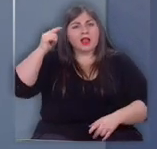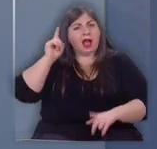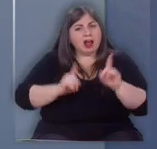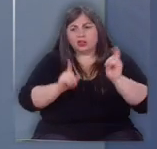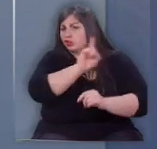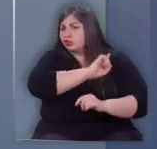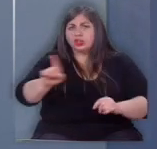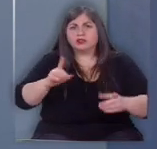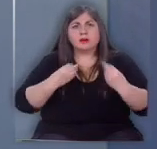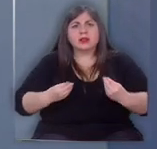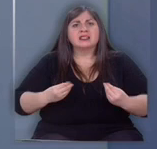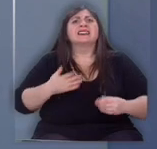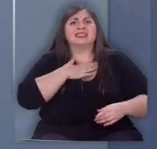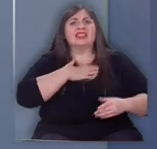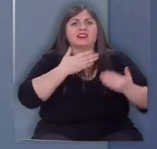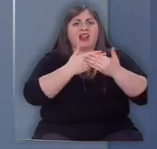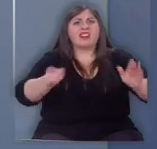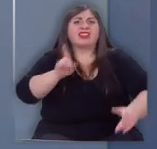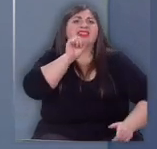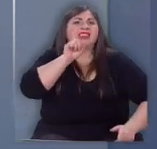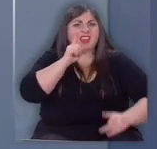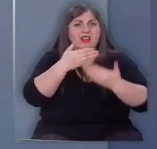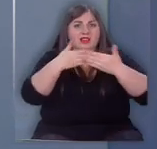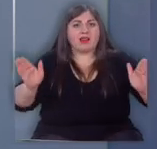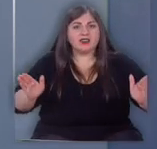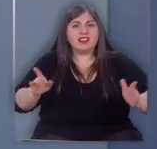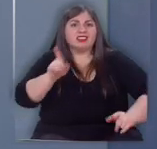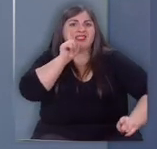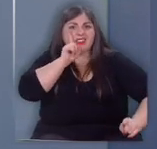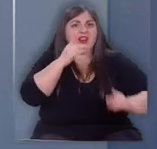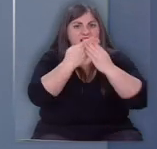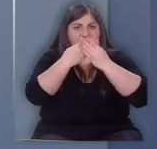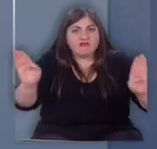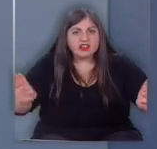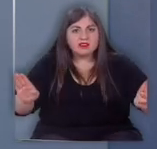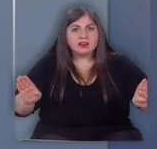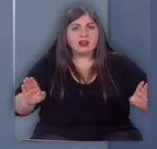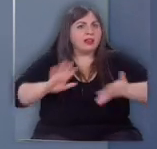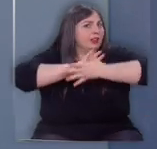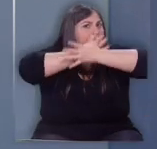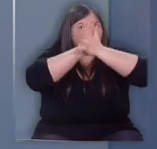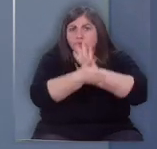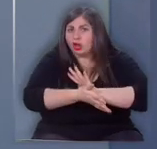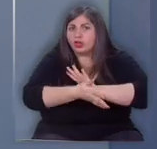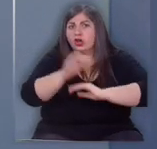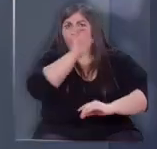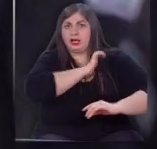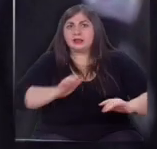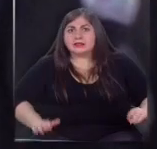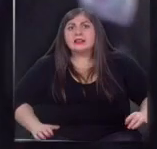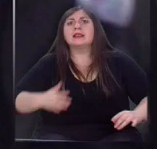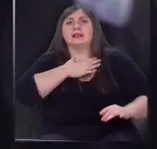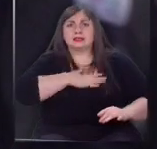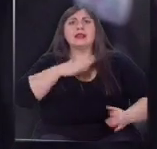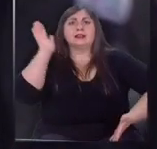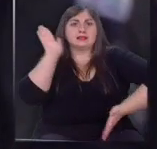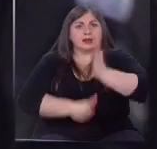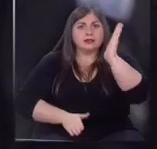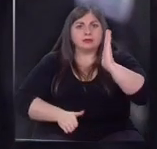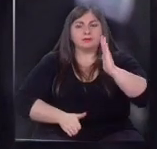ocurrirá. Quieren abrir, tienen que abrir, tienen que abrir. En todos los estados la gente quiere